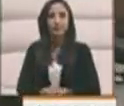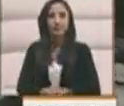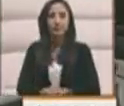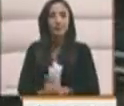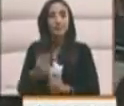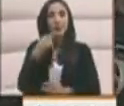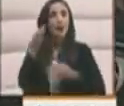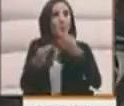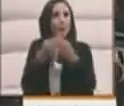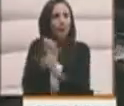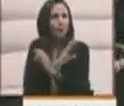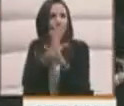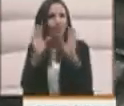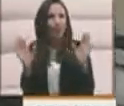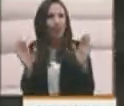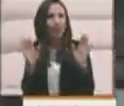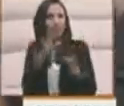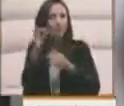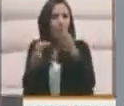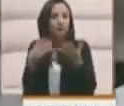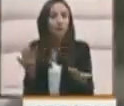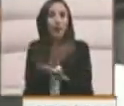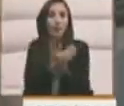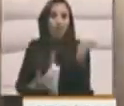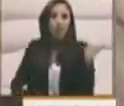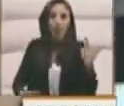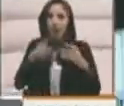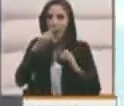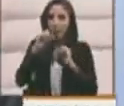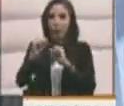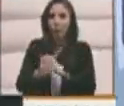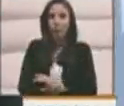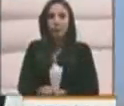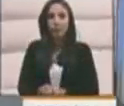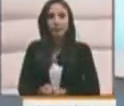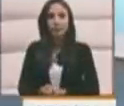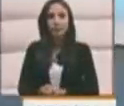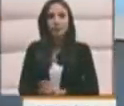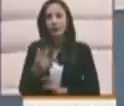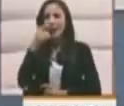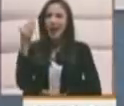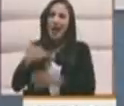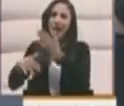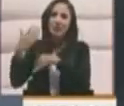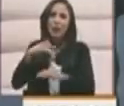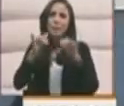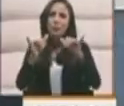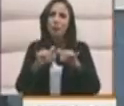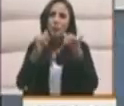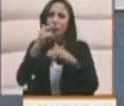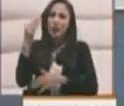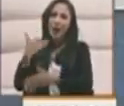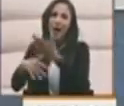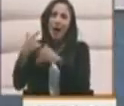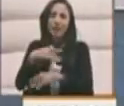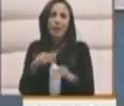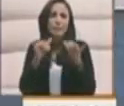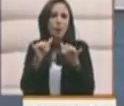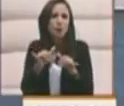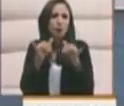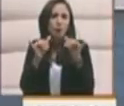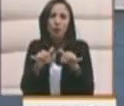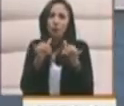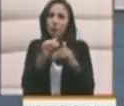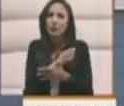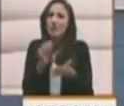palabras pues del presidente Nicolás Maduro, que en diversas ocasiones nos ha alertado sobre